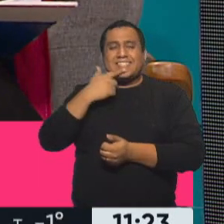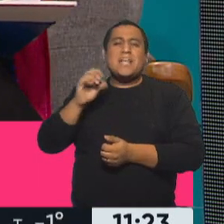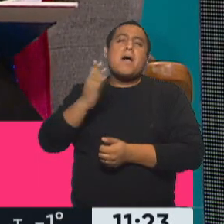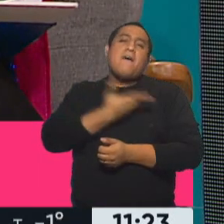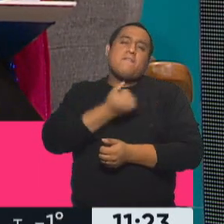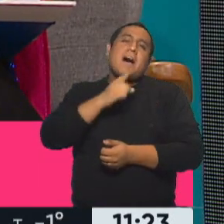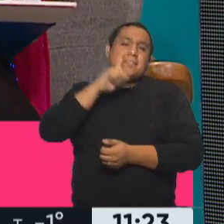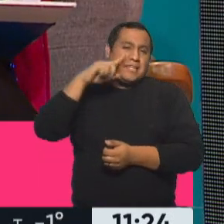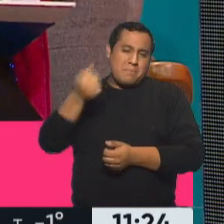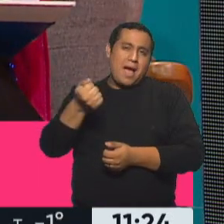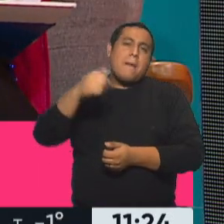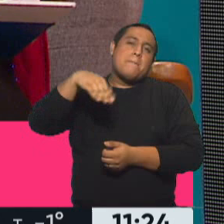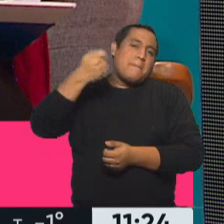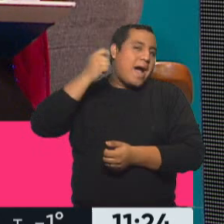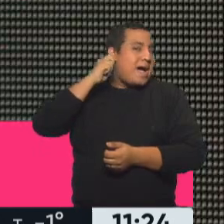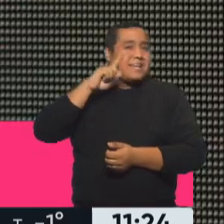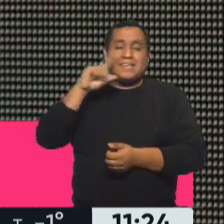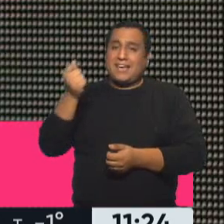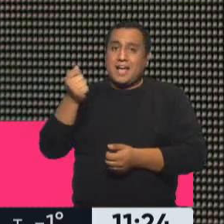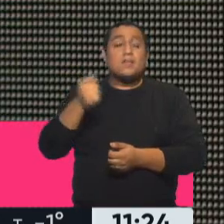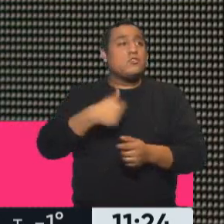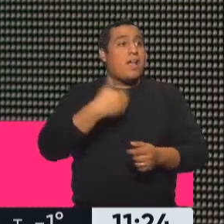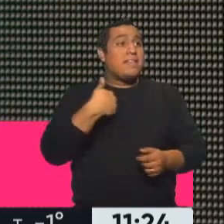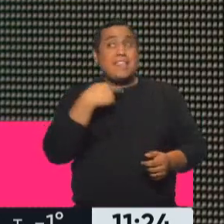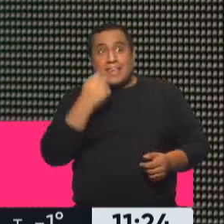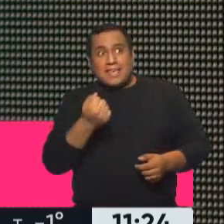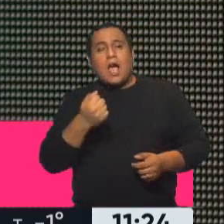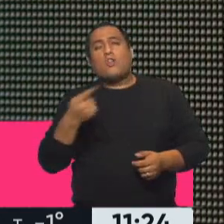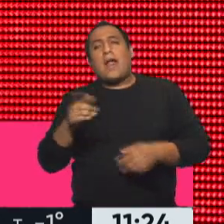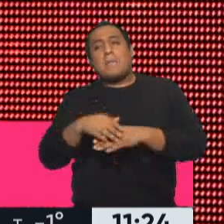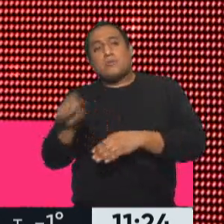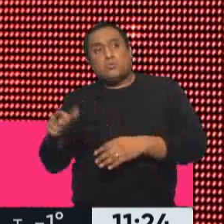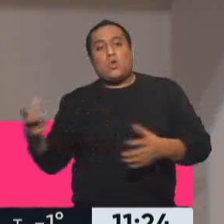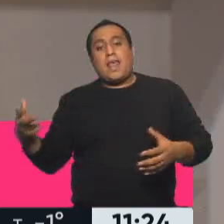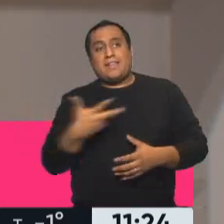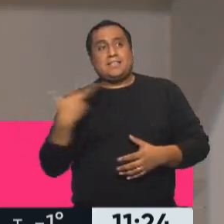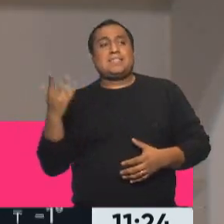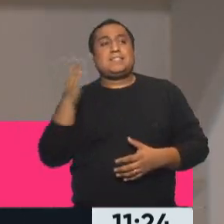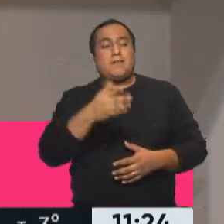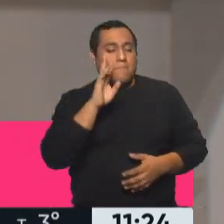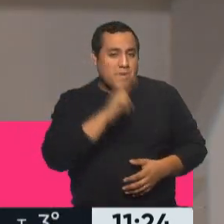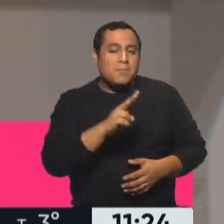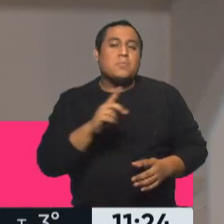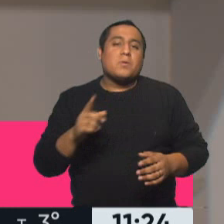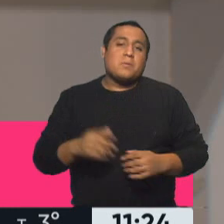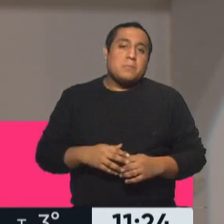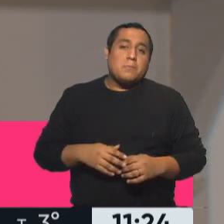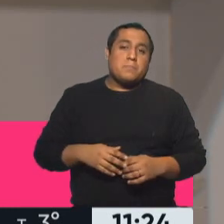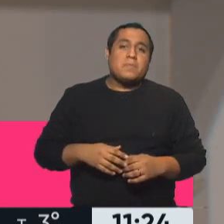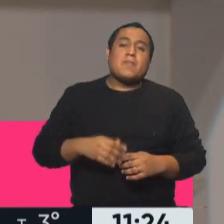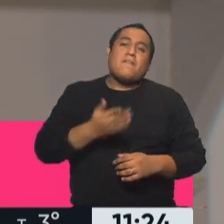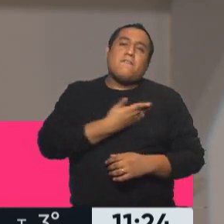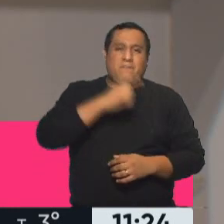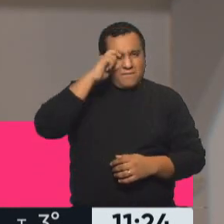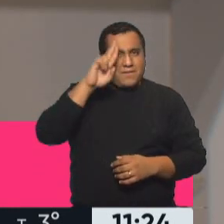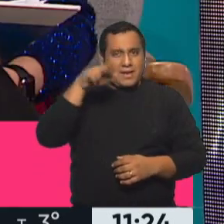los fui a ver. Tremendo ese fui espectáculo. Fui con mi hija y con una amiga de mi hija, hermoso. Hermoso divino. Espectáculo con Fernando San Martín y Tarico, les mando un